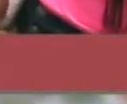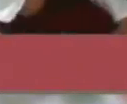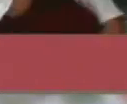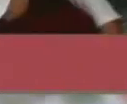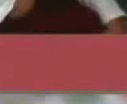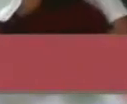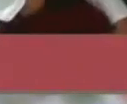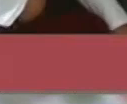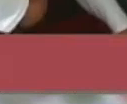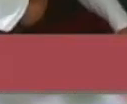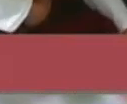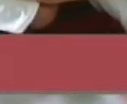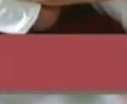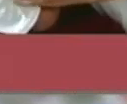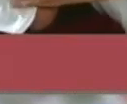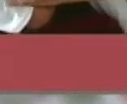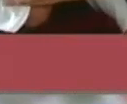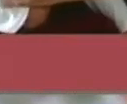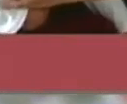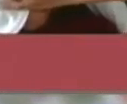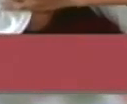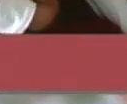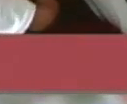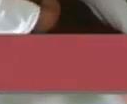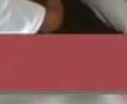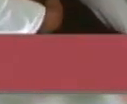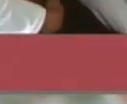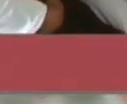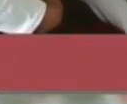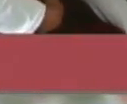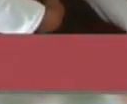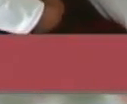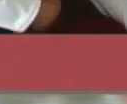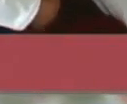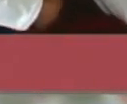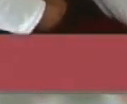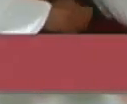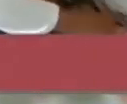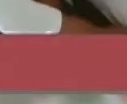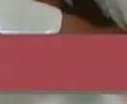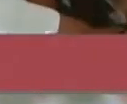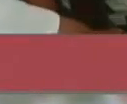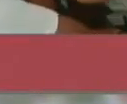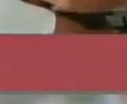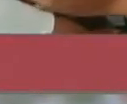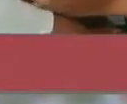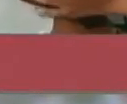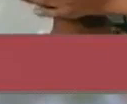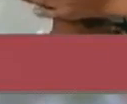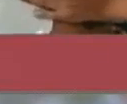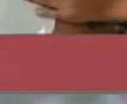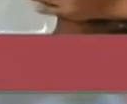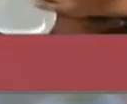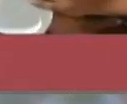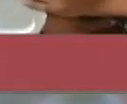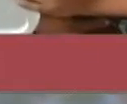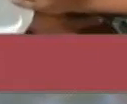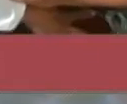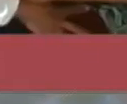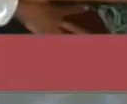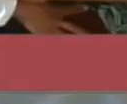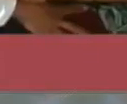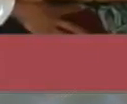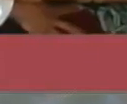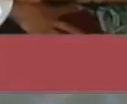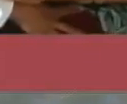plenamente garantizado. Se ha dado la orientación para que los puestos de vacunación no estén dentro del establecimiento, sino en las afueras, e incluso e ir casa